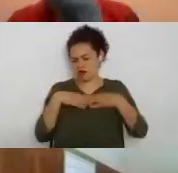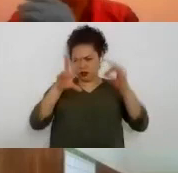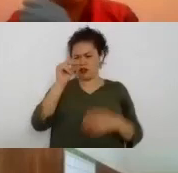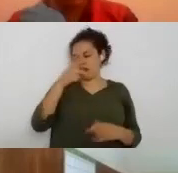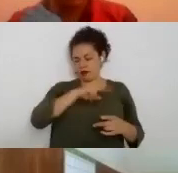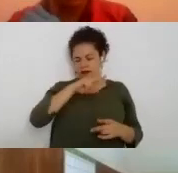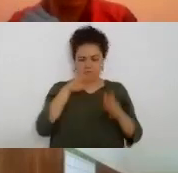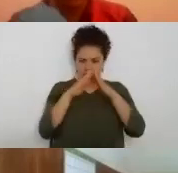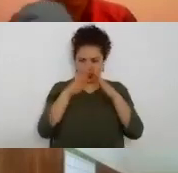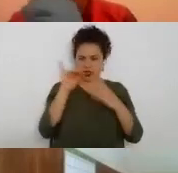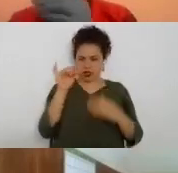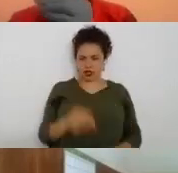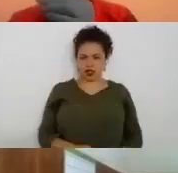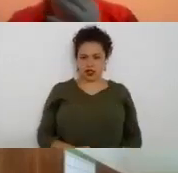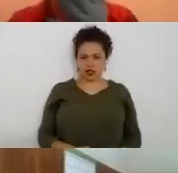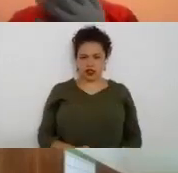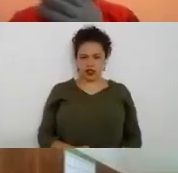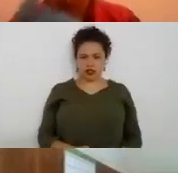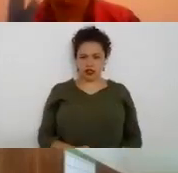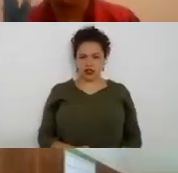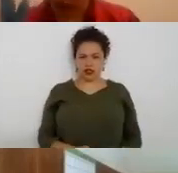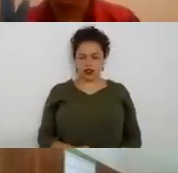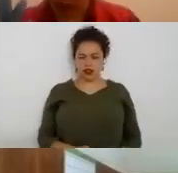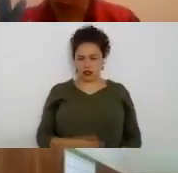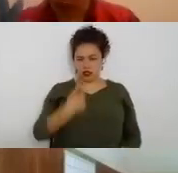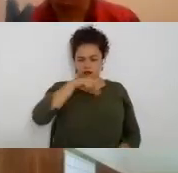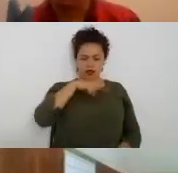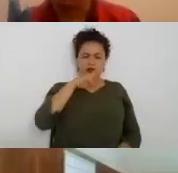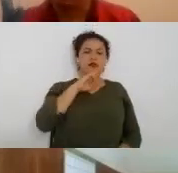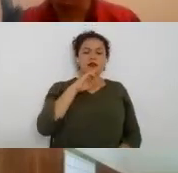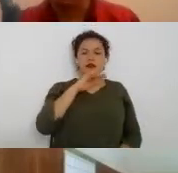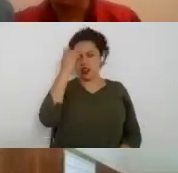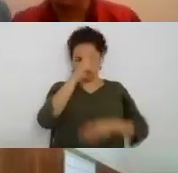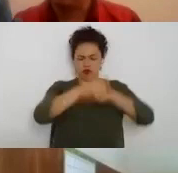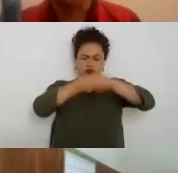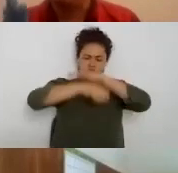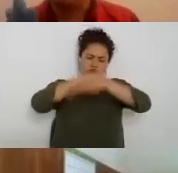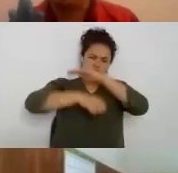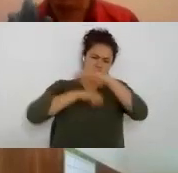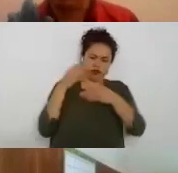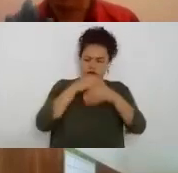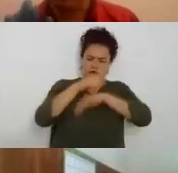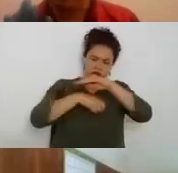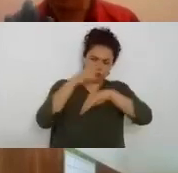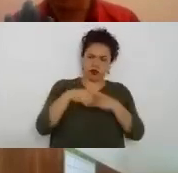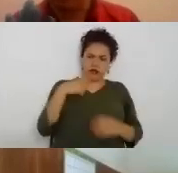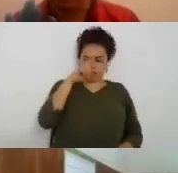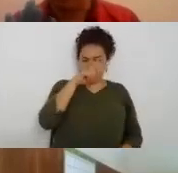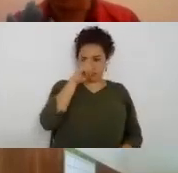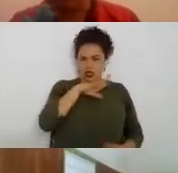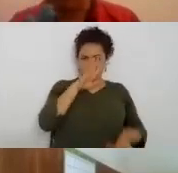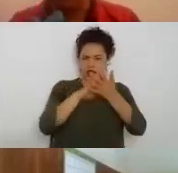casa, Ajá. de necesidad de vendar a mi mamá durante mucho tiempo. Ajá. Me recomendaron unas